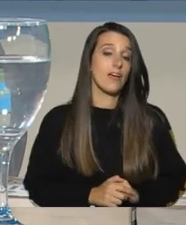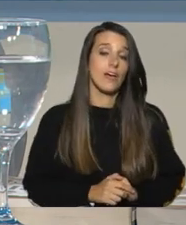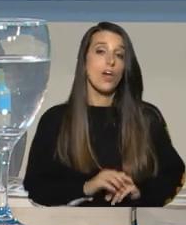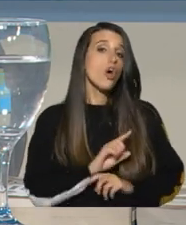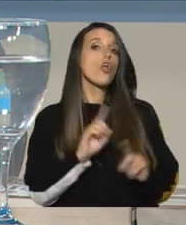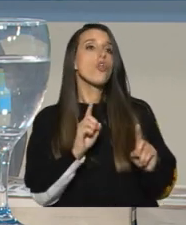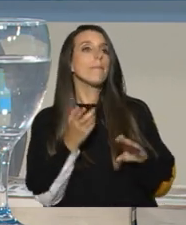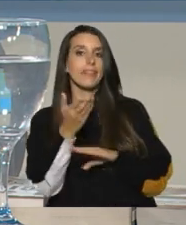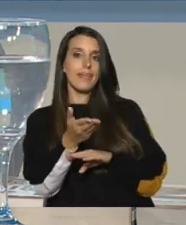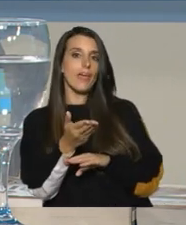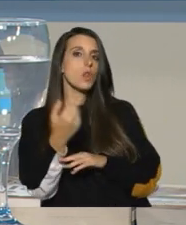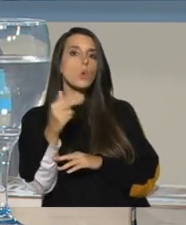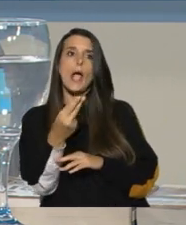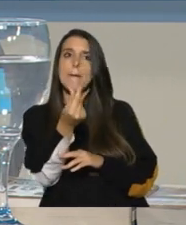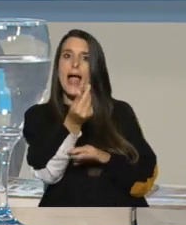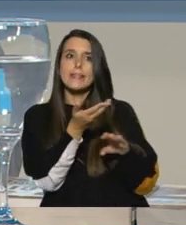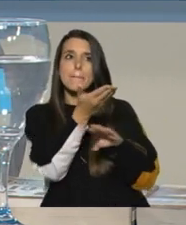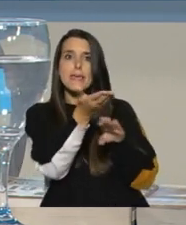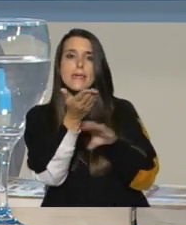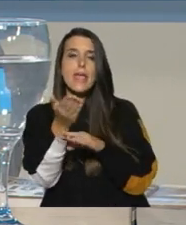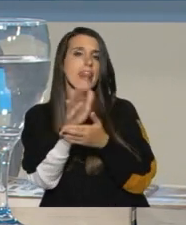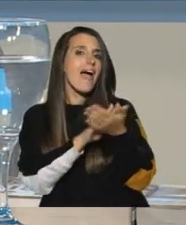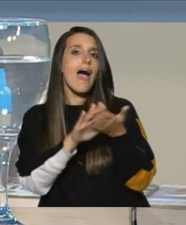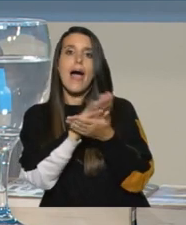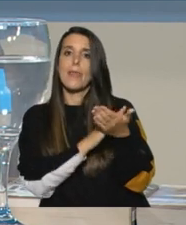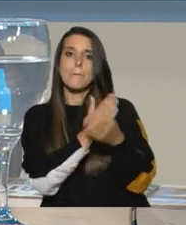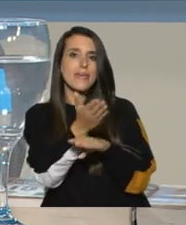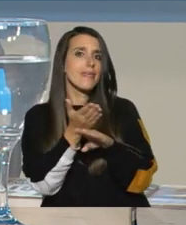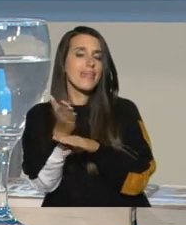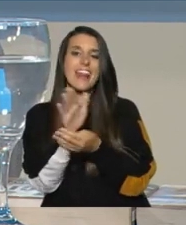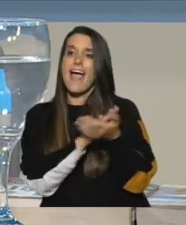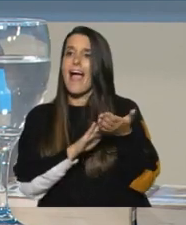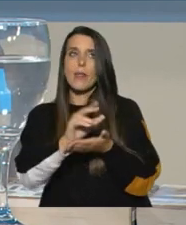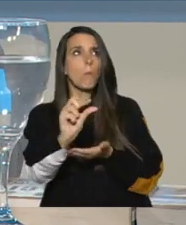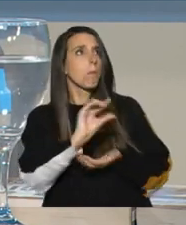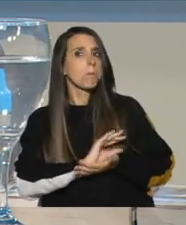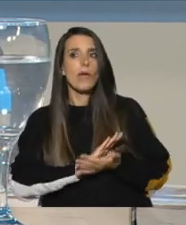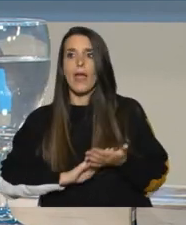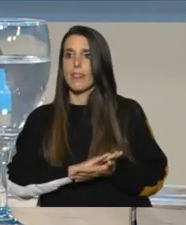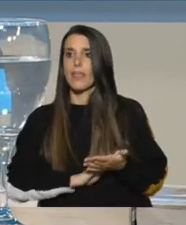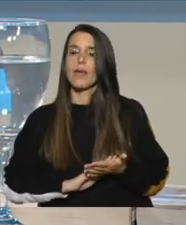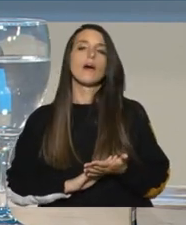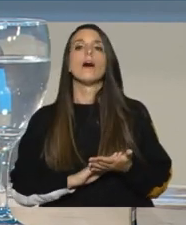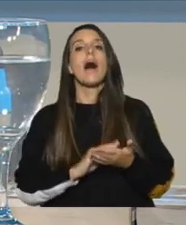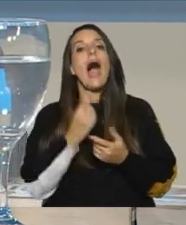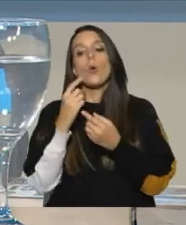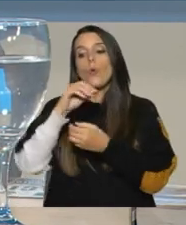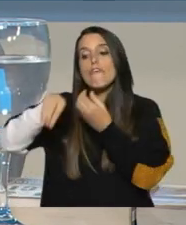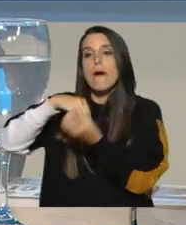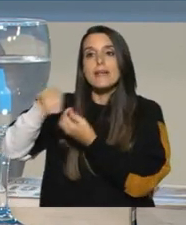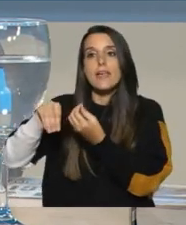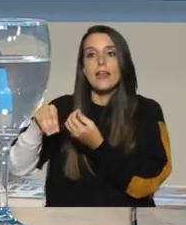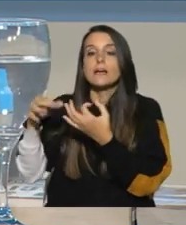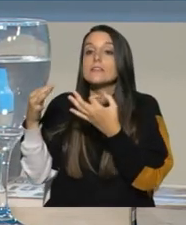Nosotros no pedimos nunca dinero, a nadie le pedimos una reparación económica. Quizás a algunos familiares, evidentemente,